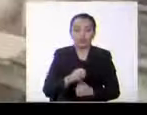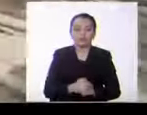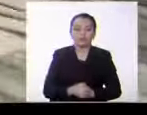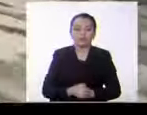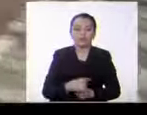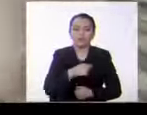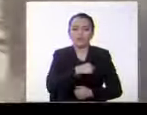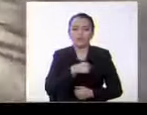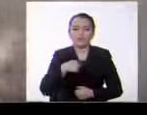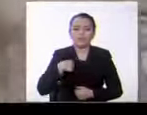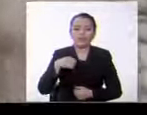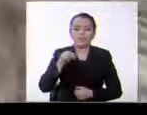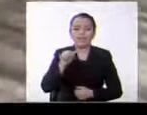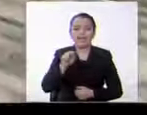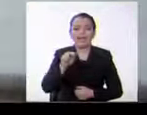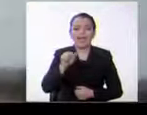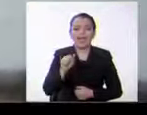años.